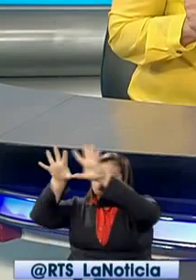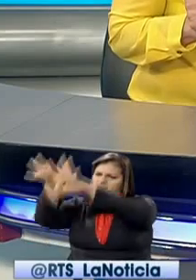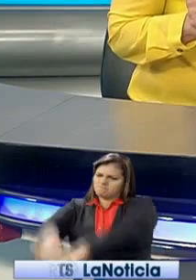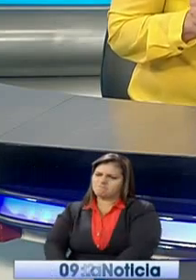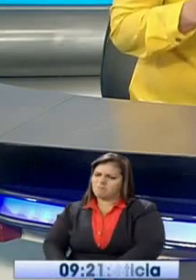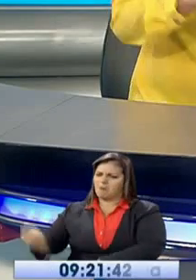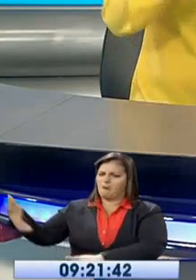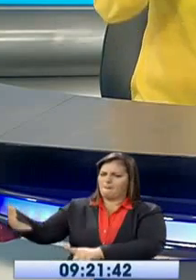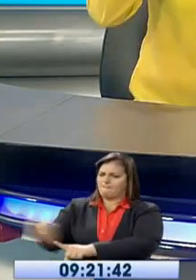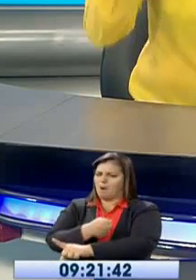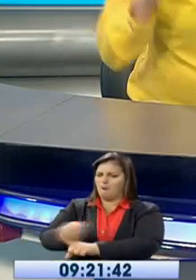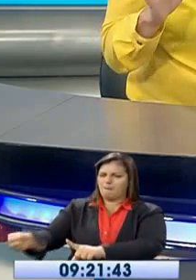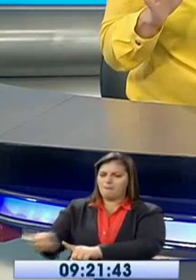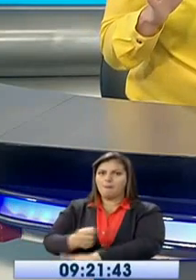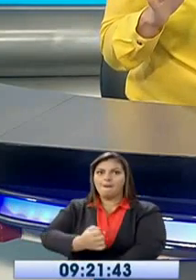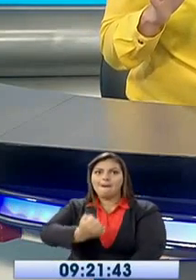agredida,